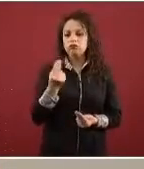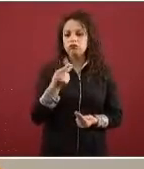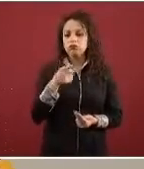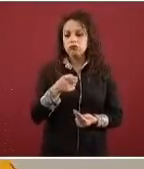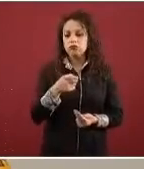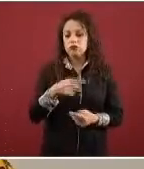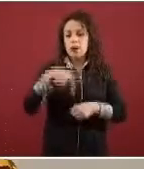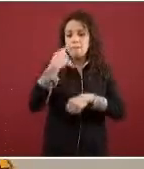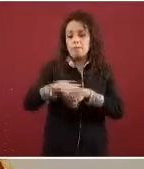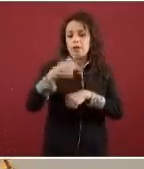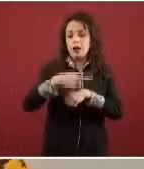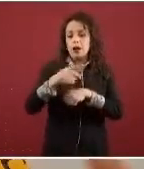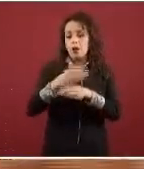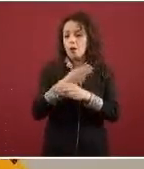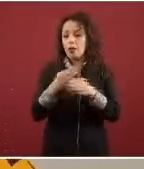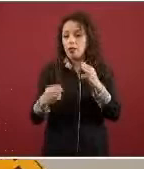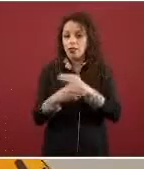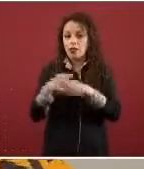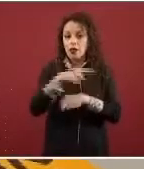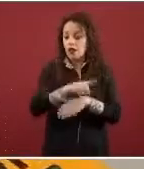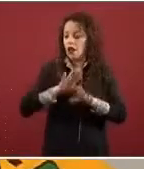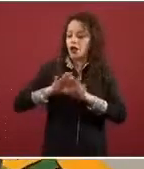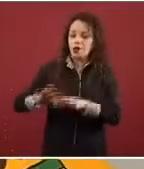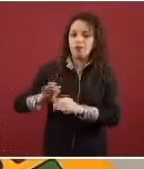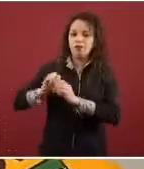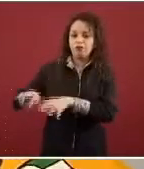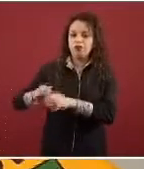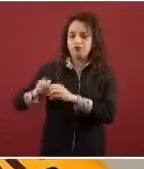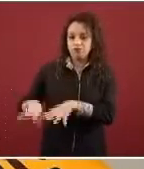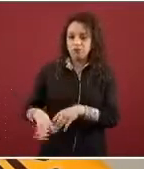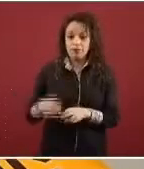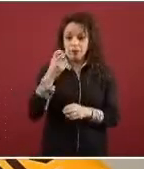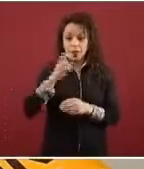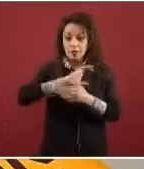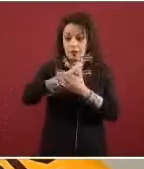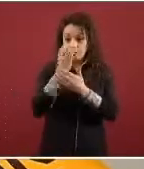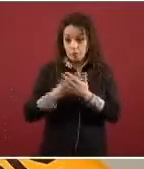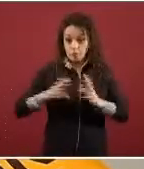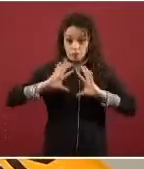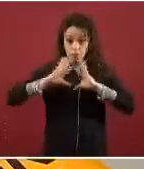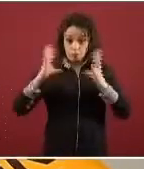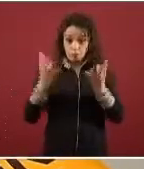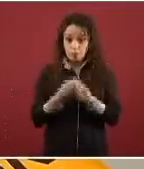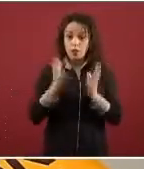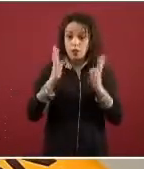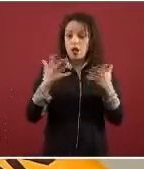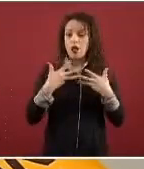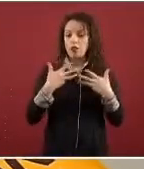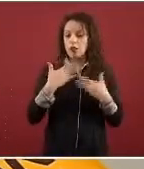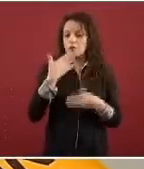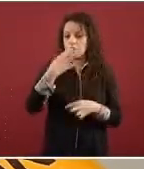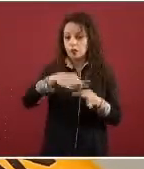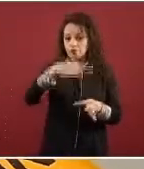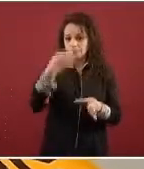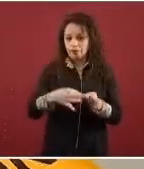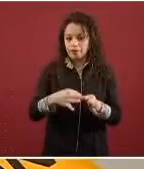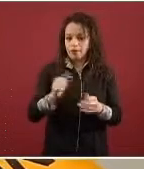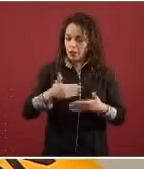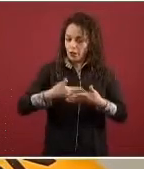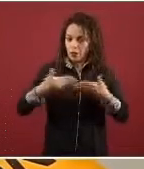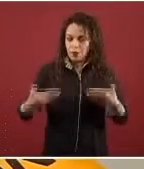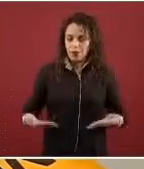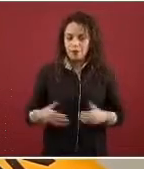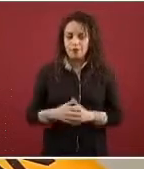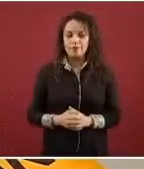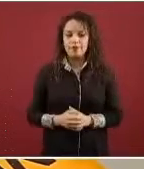residuos peligrosos. Esta parte ya todos los contratos fueron cerrados, los que nos faltaban el día de hoy, para